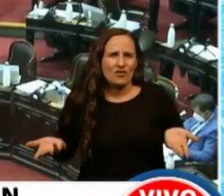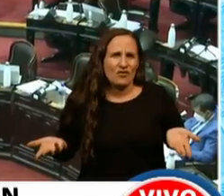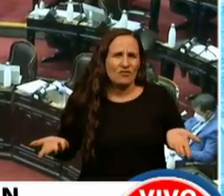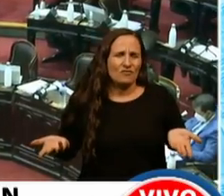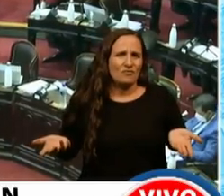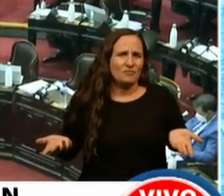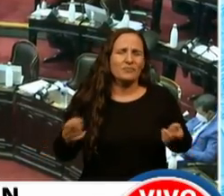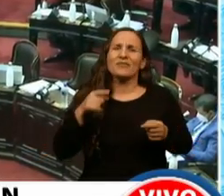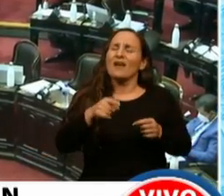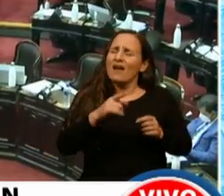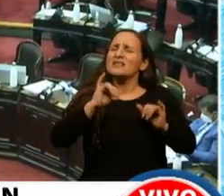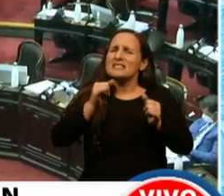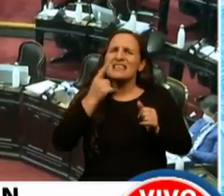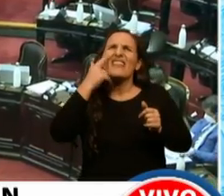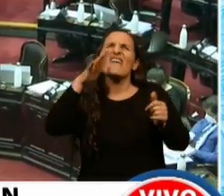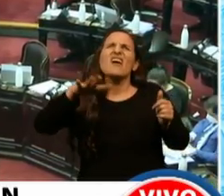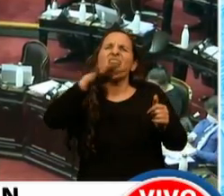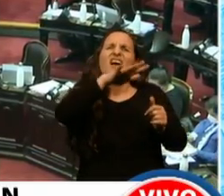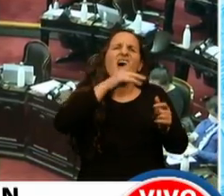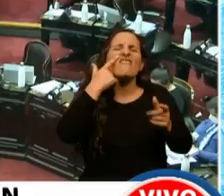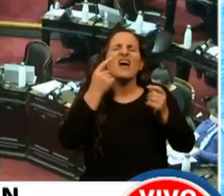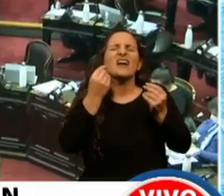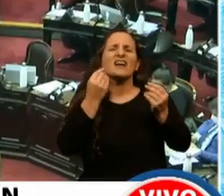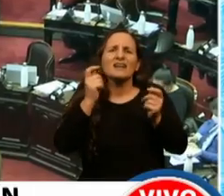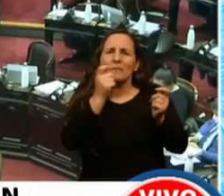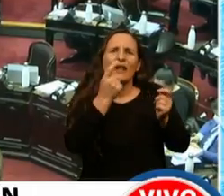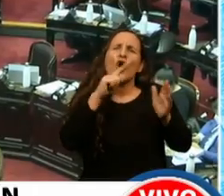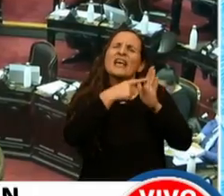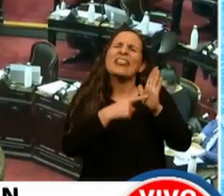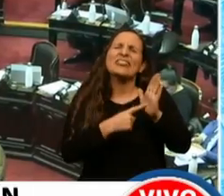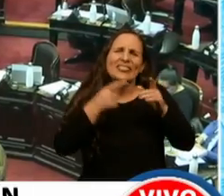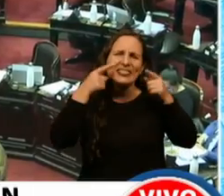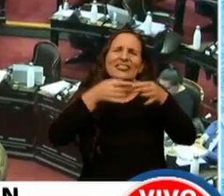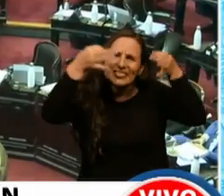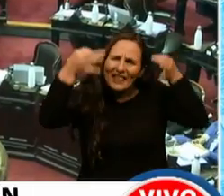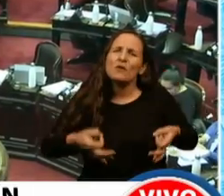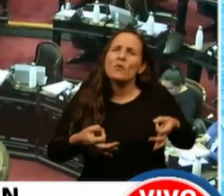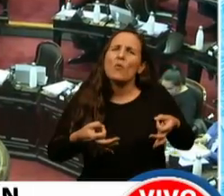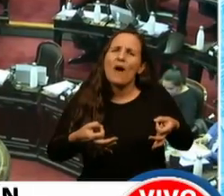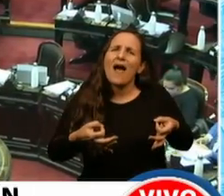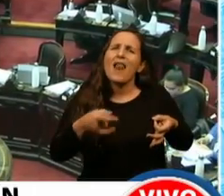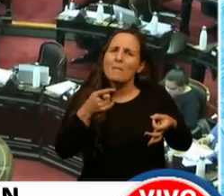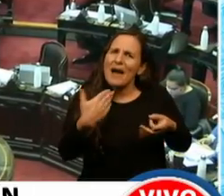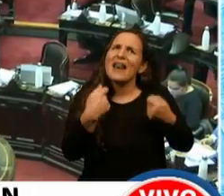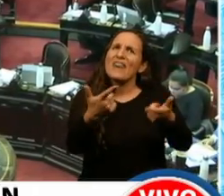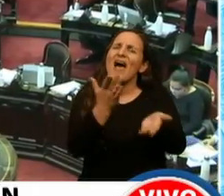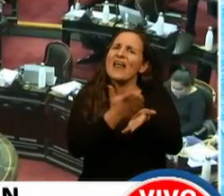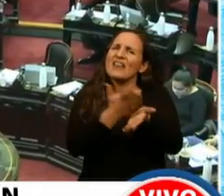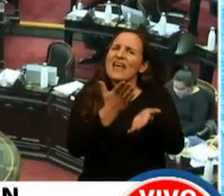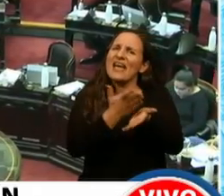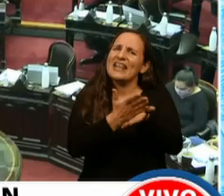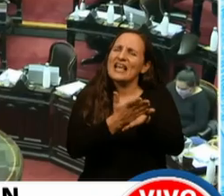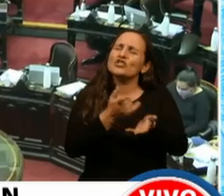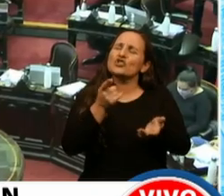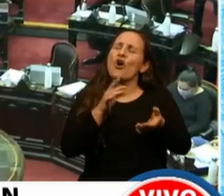ambiental seriamente nuevos criterios para hacer de esta cuestión de derechos algo realmente